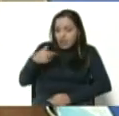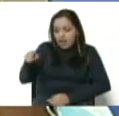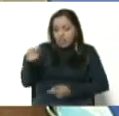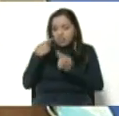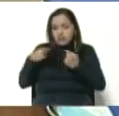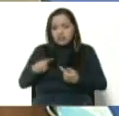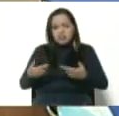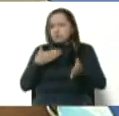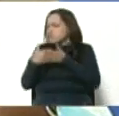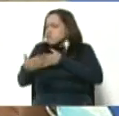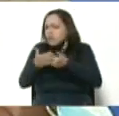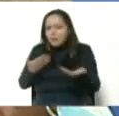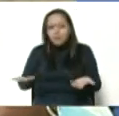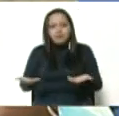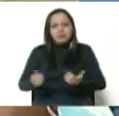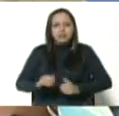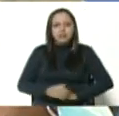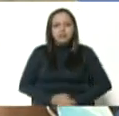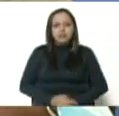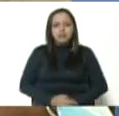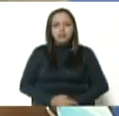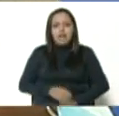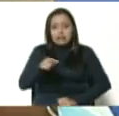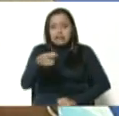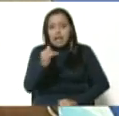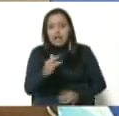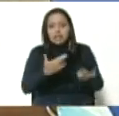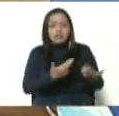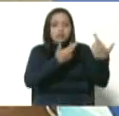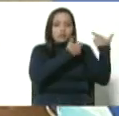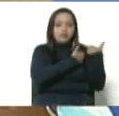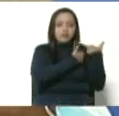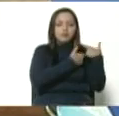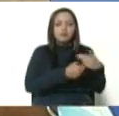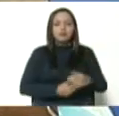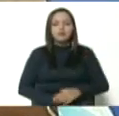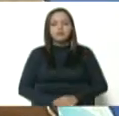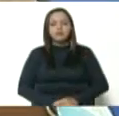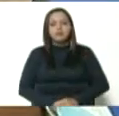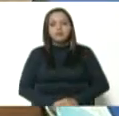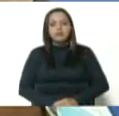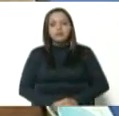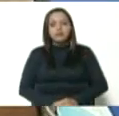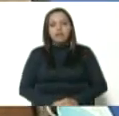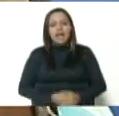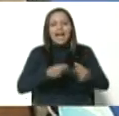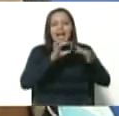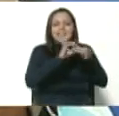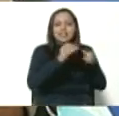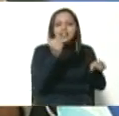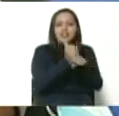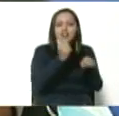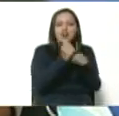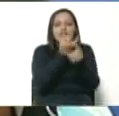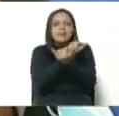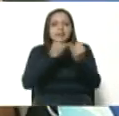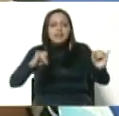ningún tipo de limitación. Aquí tenemos representada la Alianza Sindical